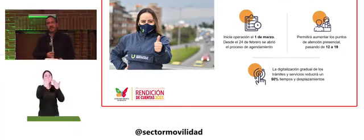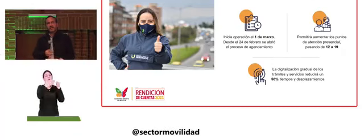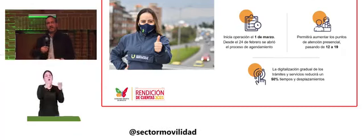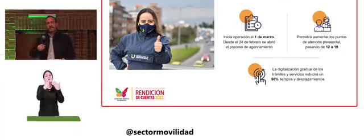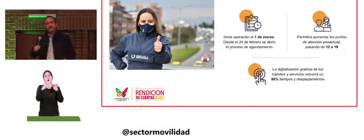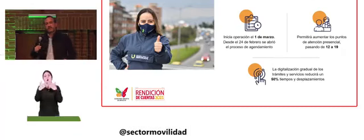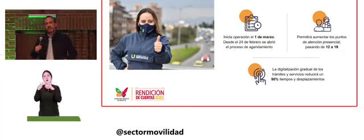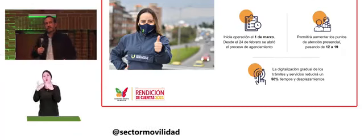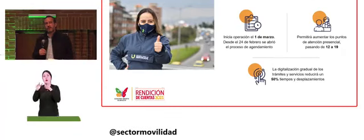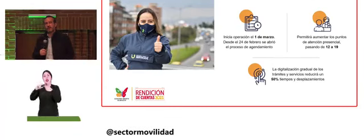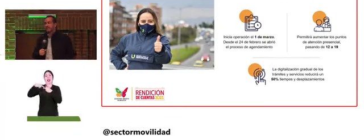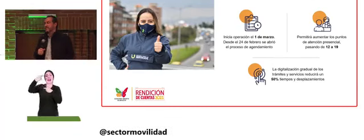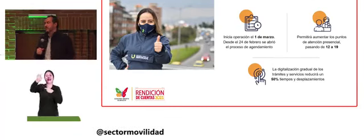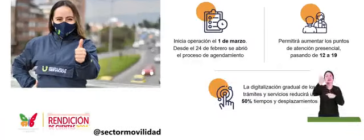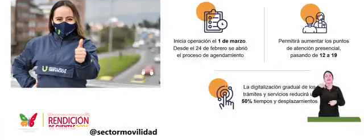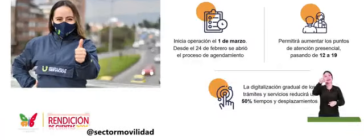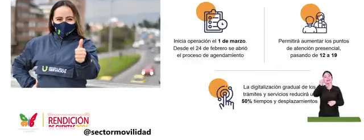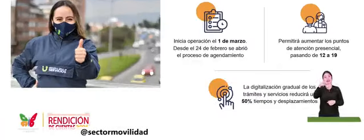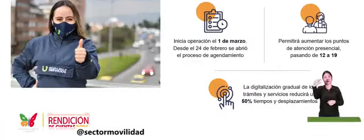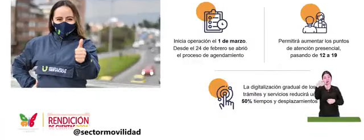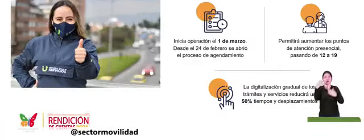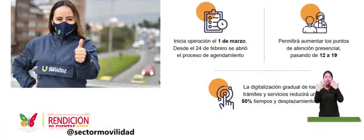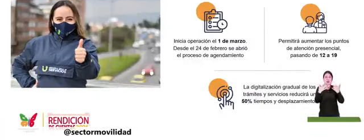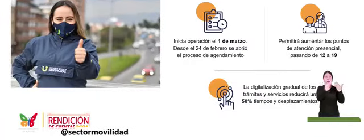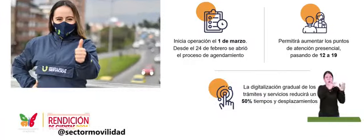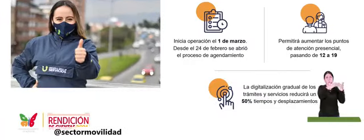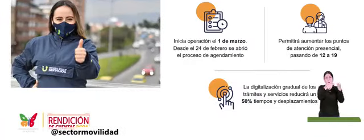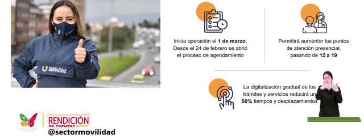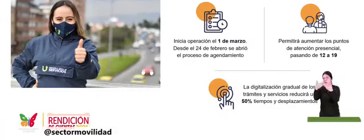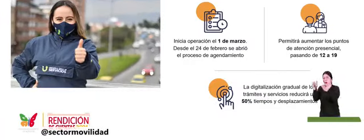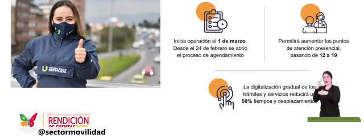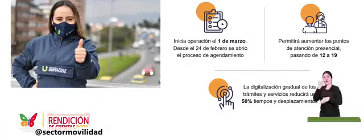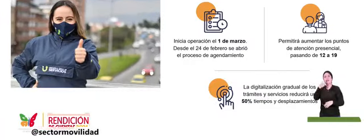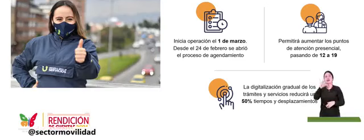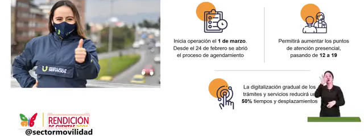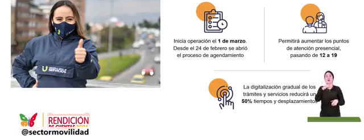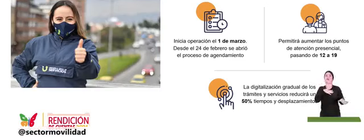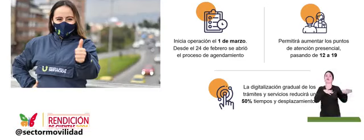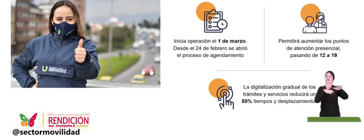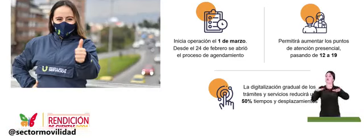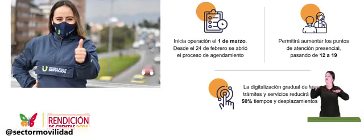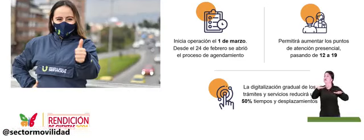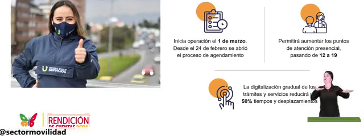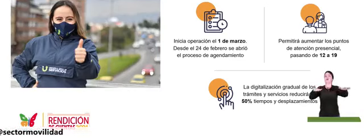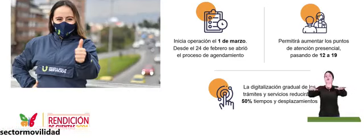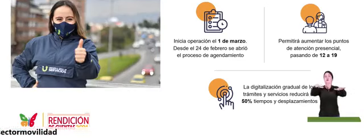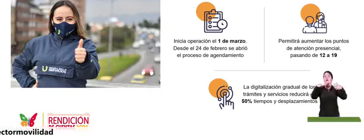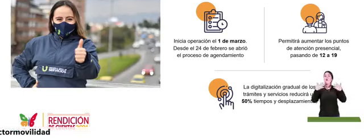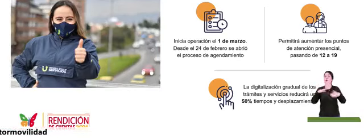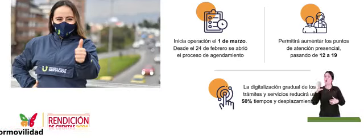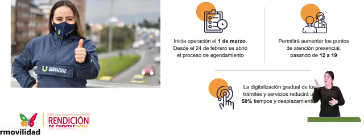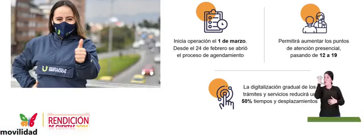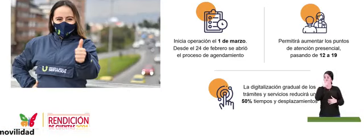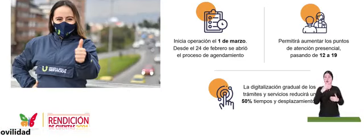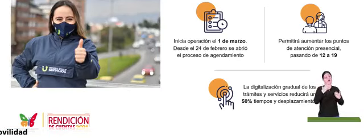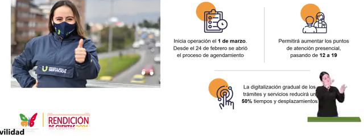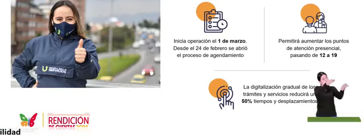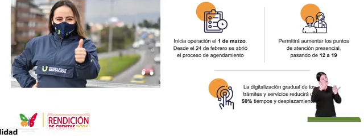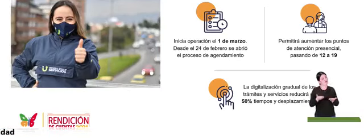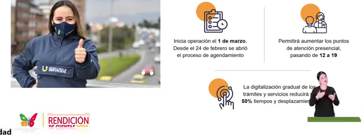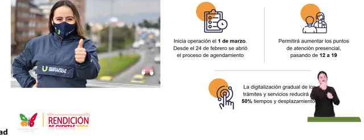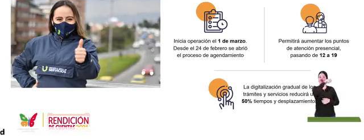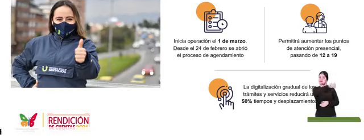aquí al 16 de marzo a ser 19 puntos, con una infraestructura muy bonita que realmente dé la bienvenida a todos los usuarios,